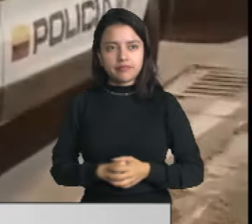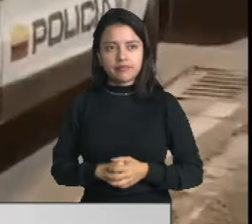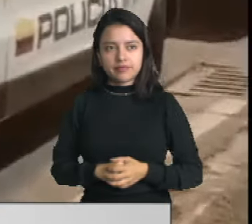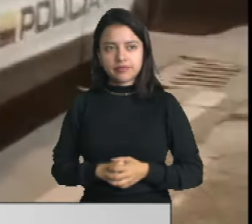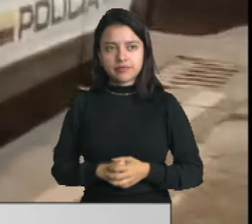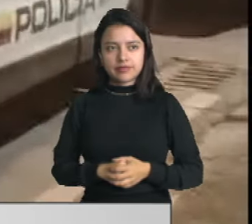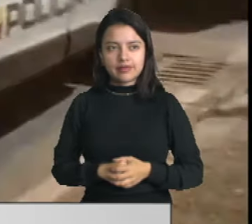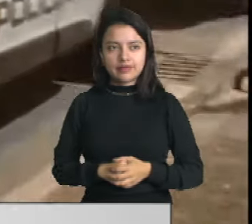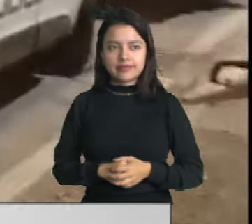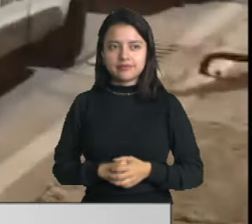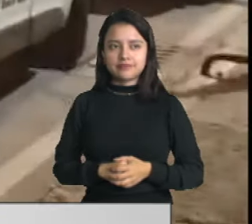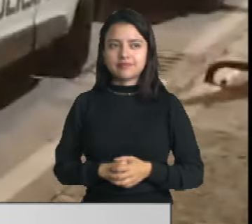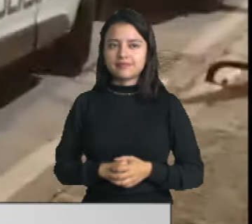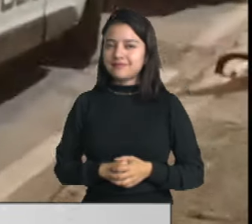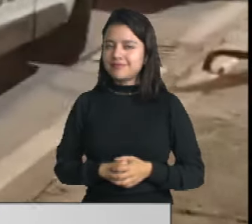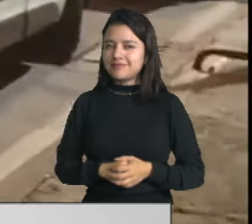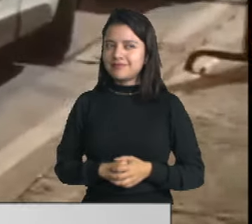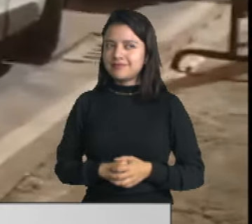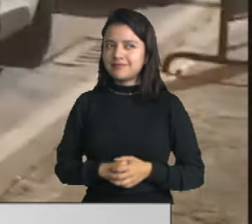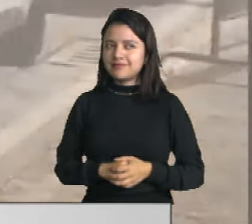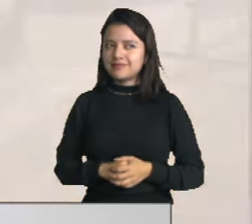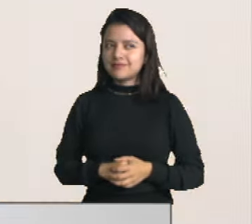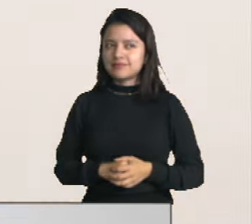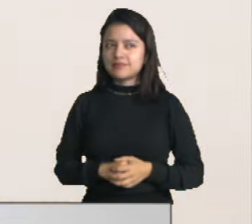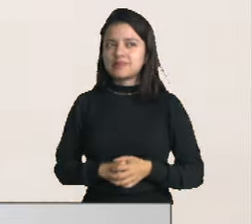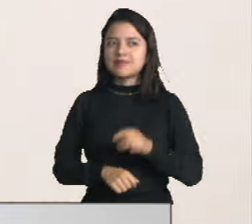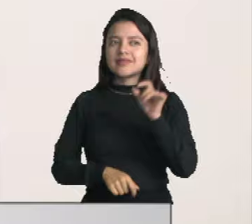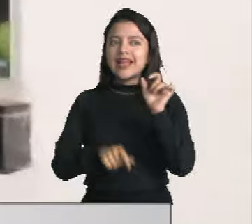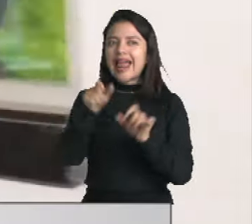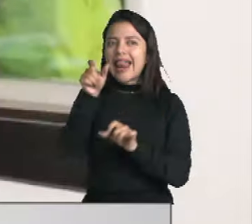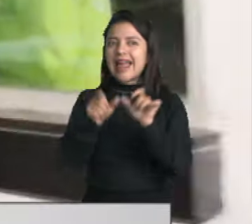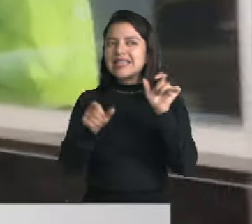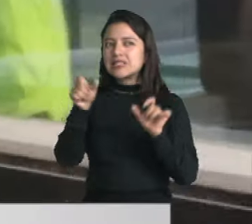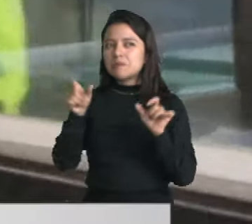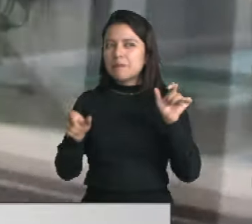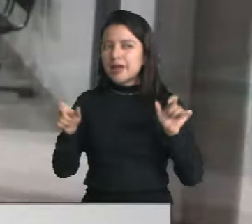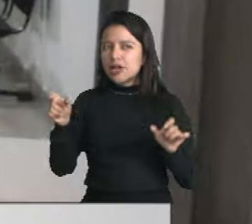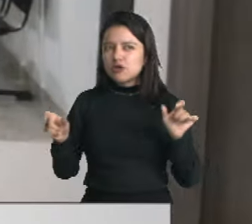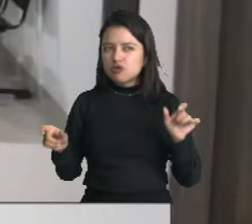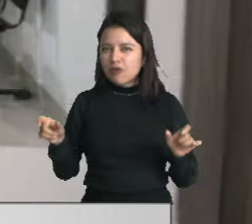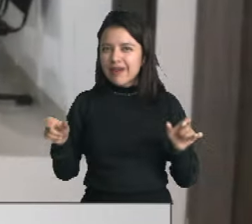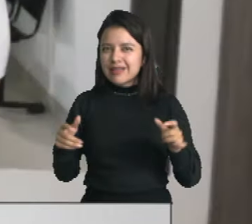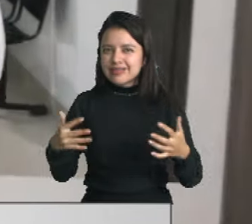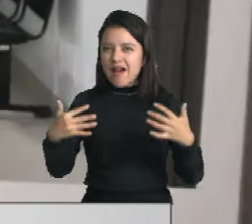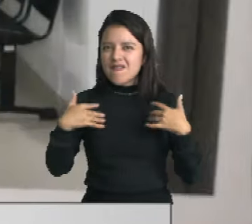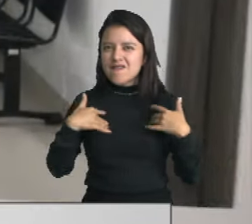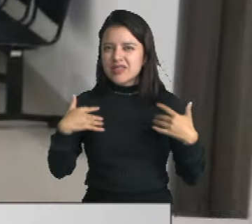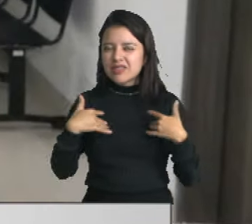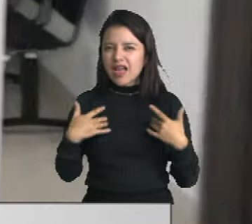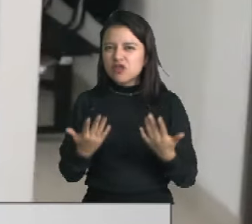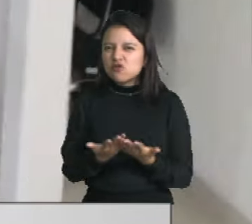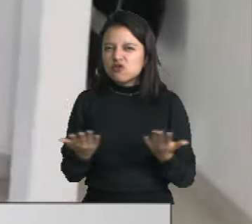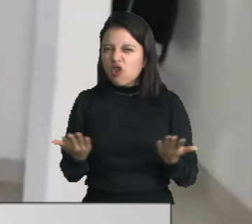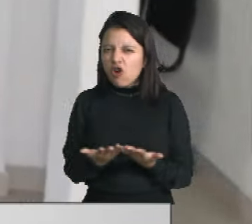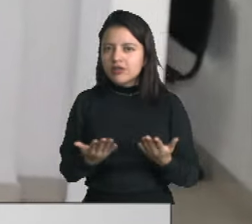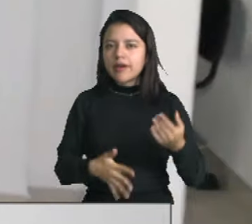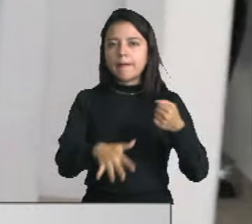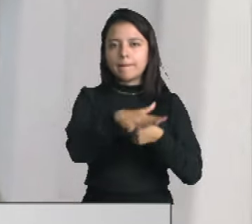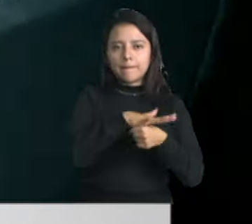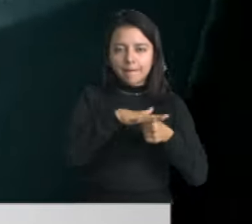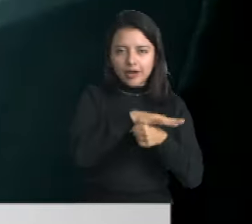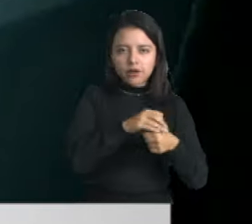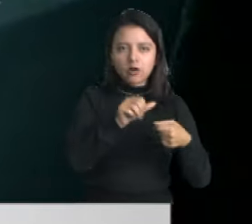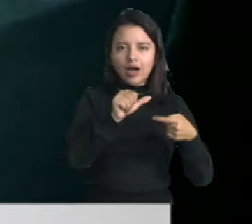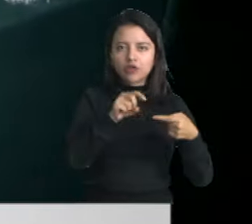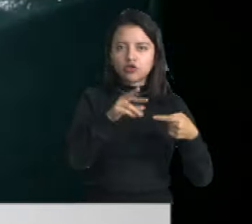De acuerdo a la investigación, estas personas afectaban especialmente entornos escolares y espacios deportivos en los barrios Antonio